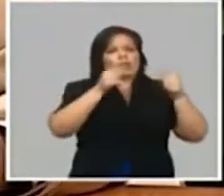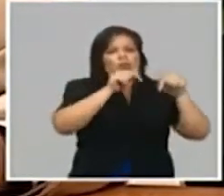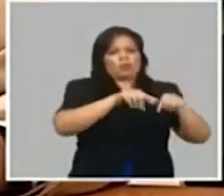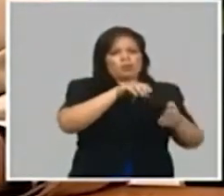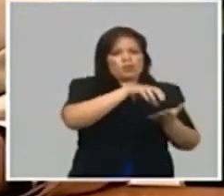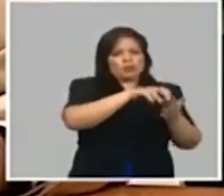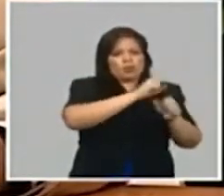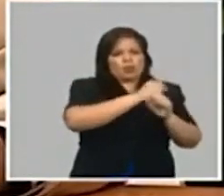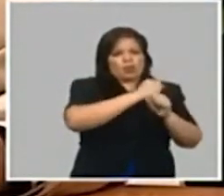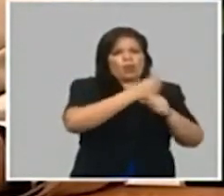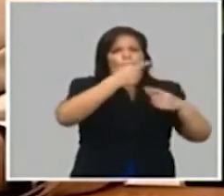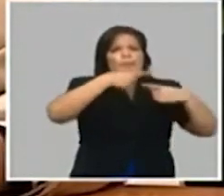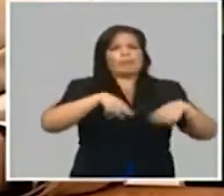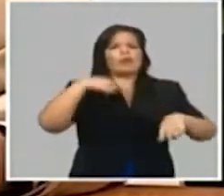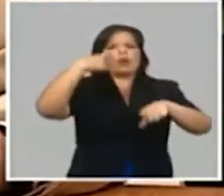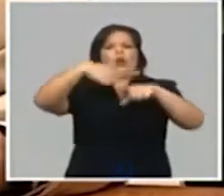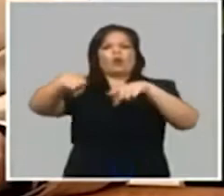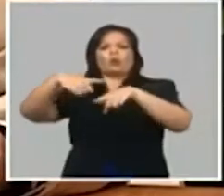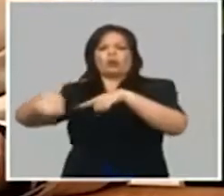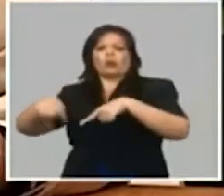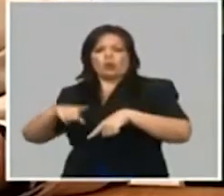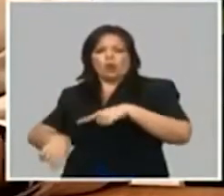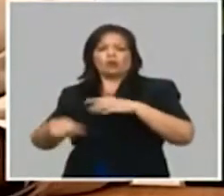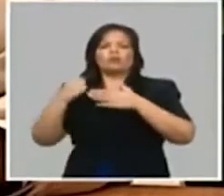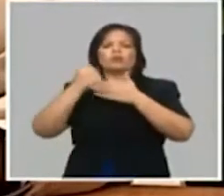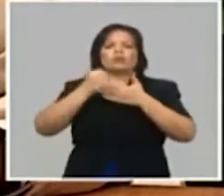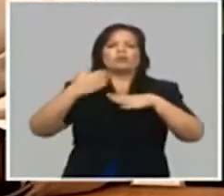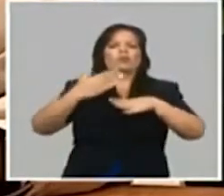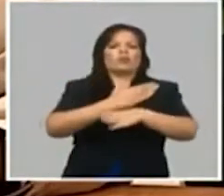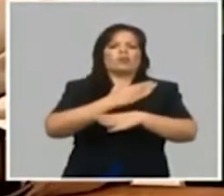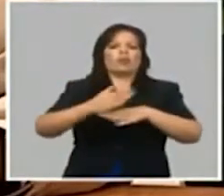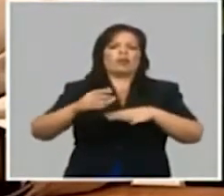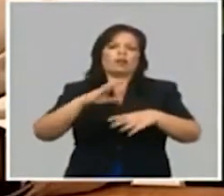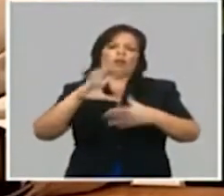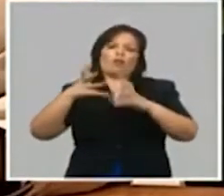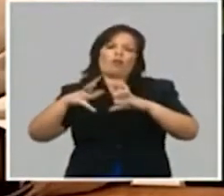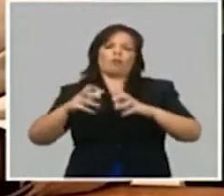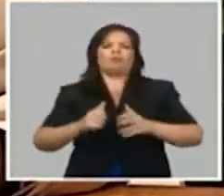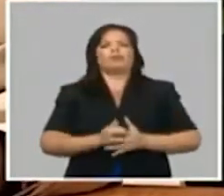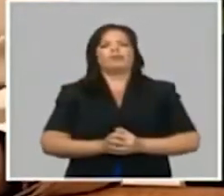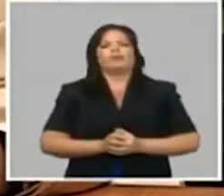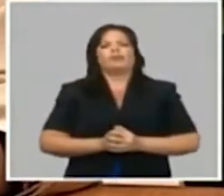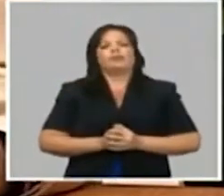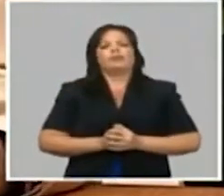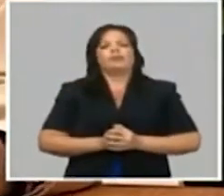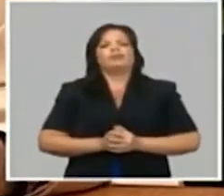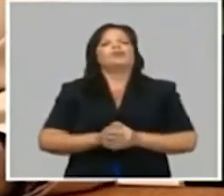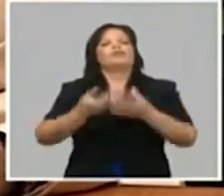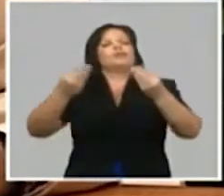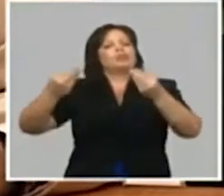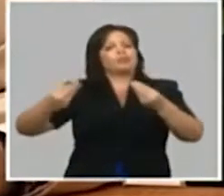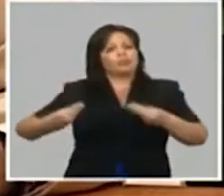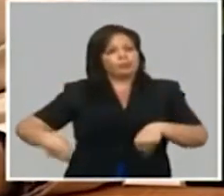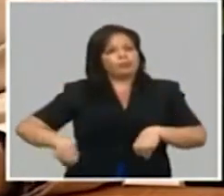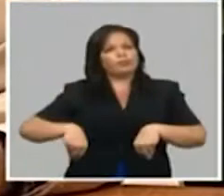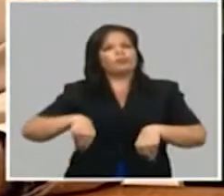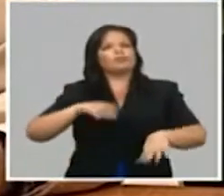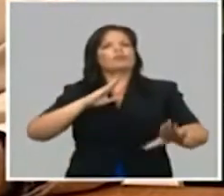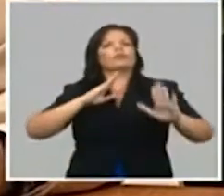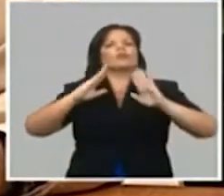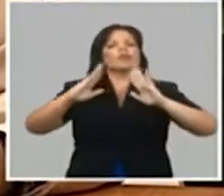incorporado a esta labor tan importante en el enfrentamiento a la COVID. Se aprovechó este tiempo para